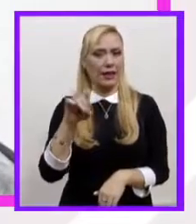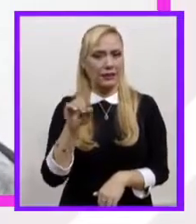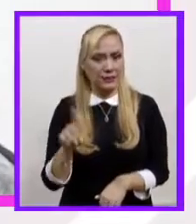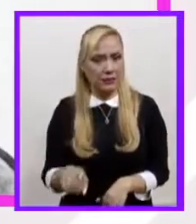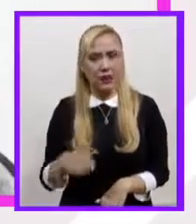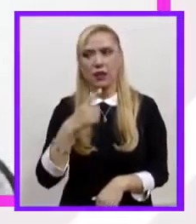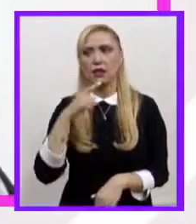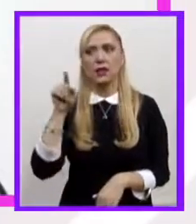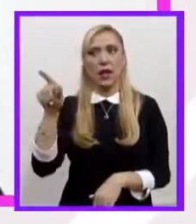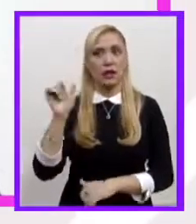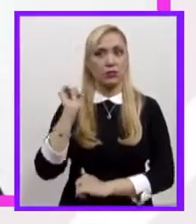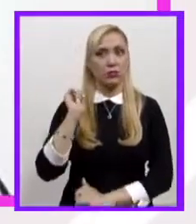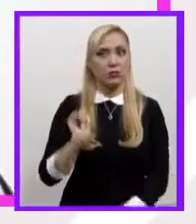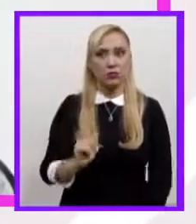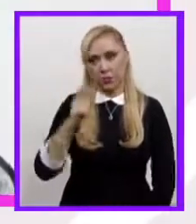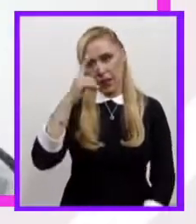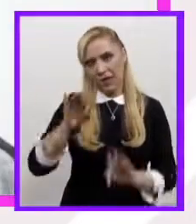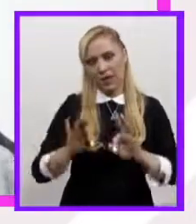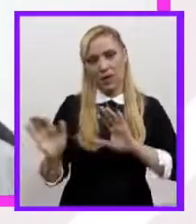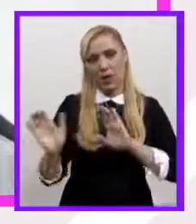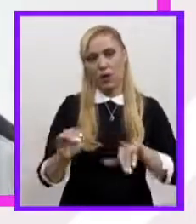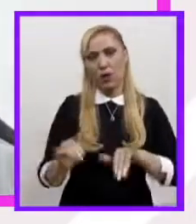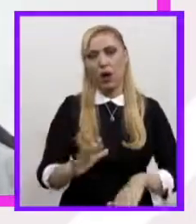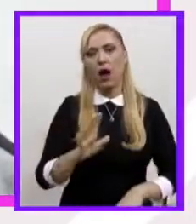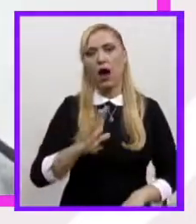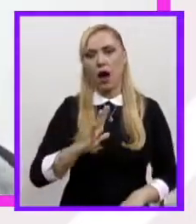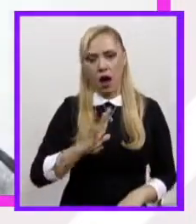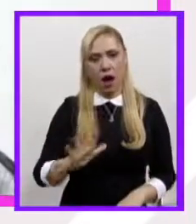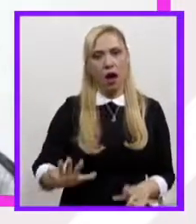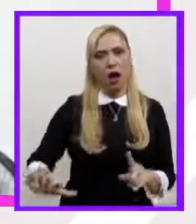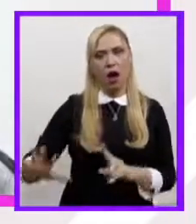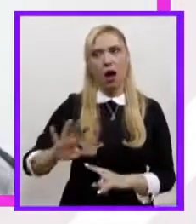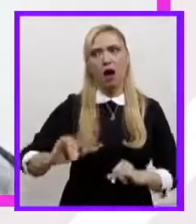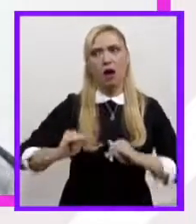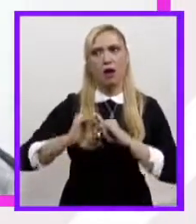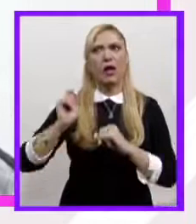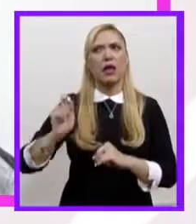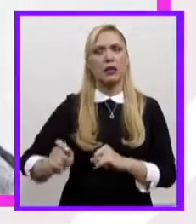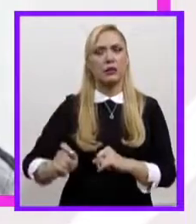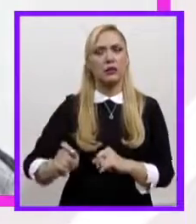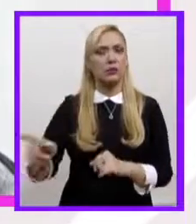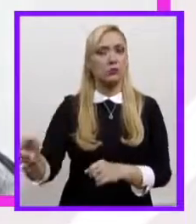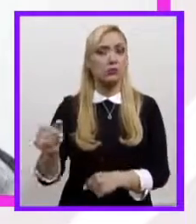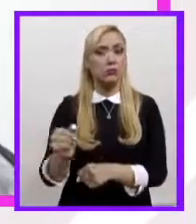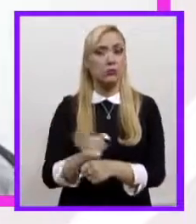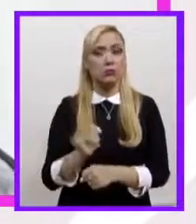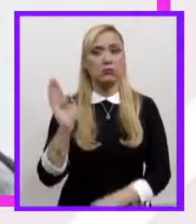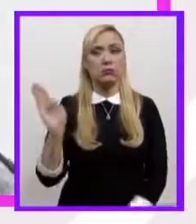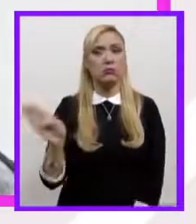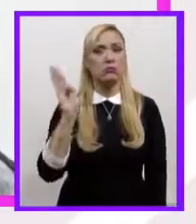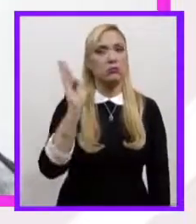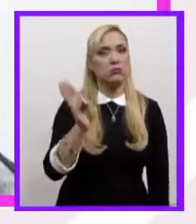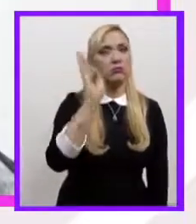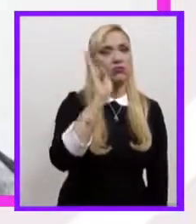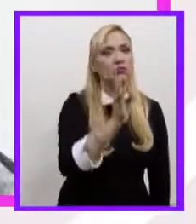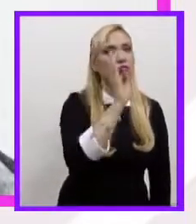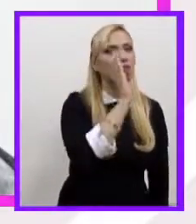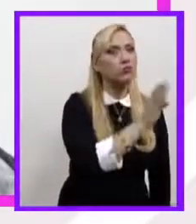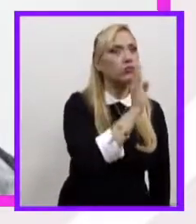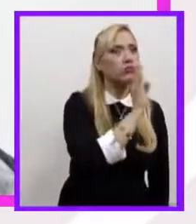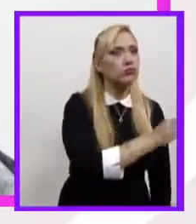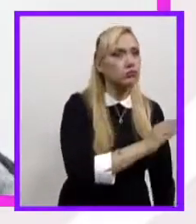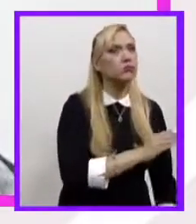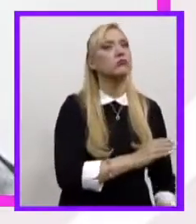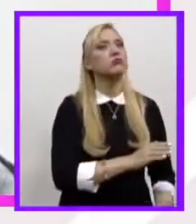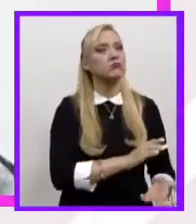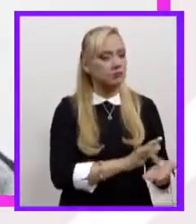Trabajo y Fomento al Empleo cuenta con una herramienta que son las inspecciones laborales y que pueden servirle a él